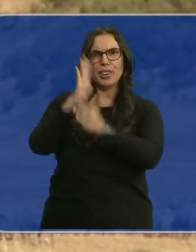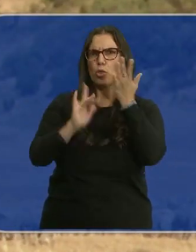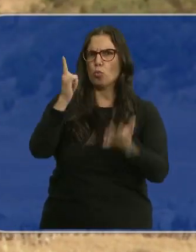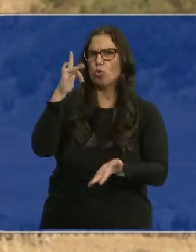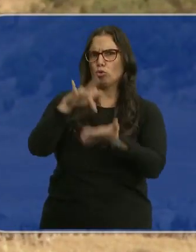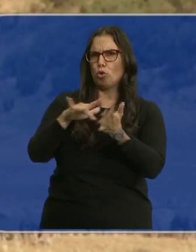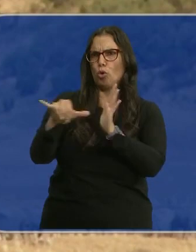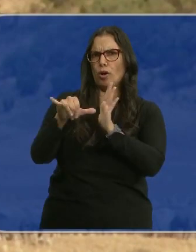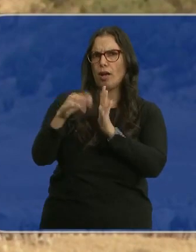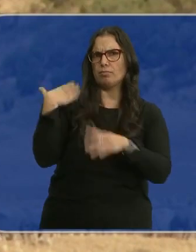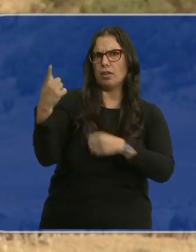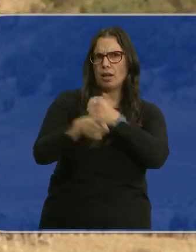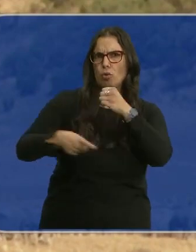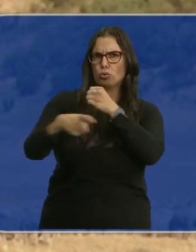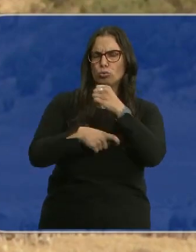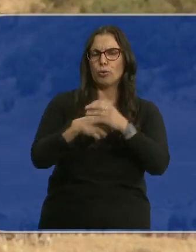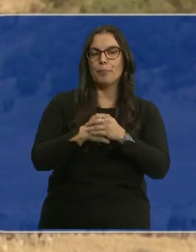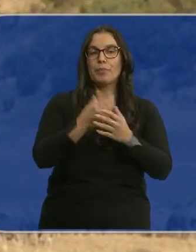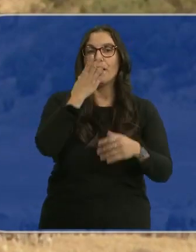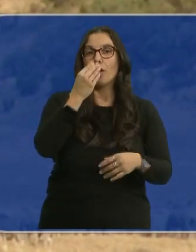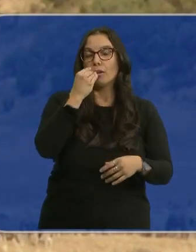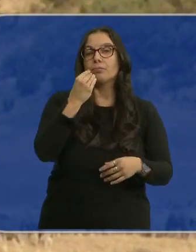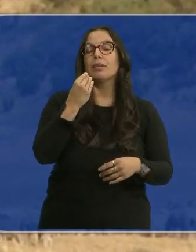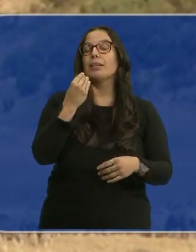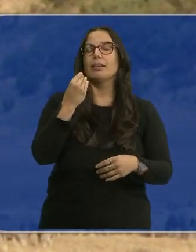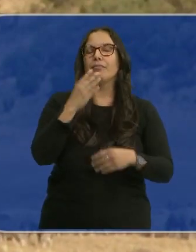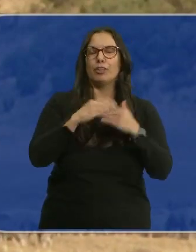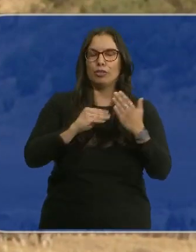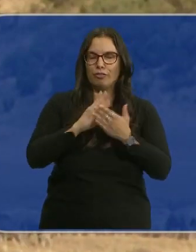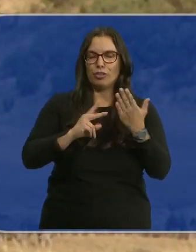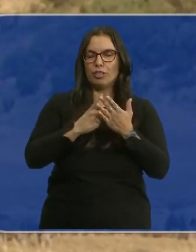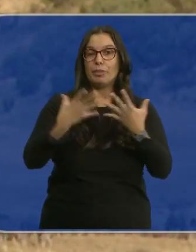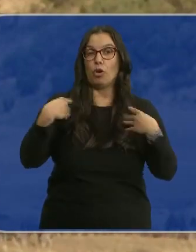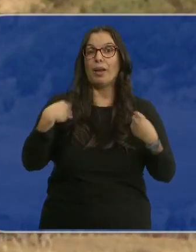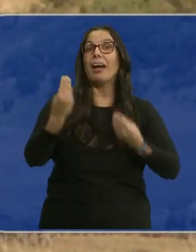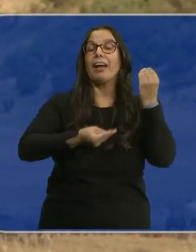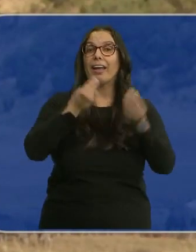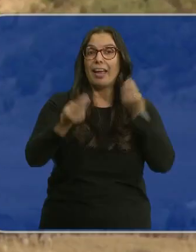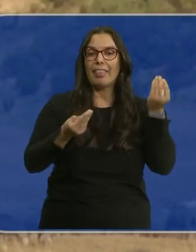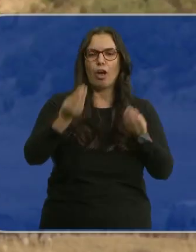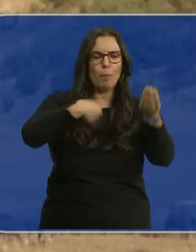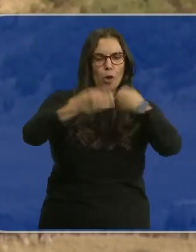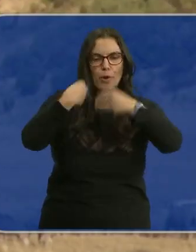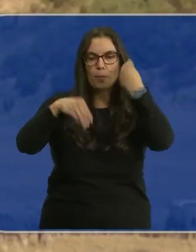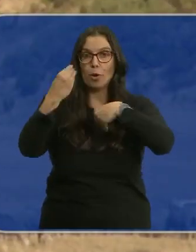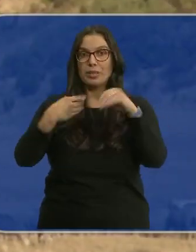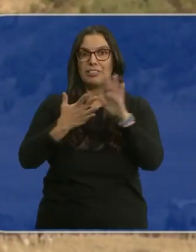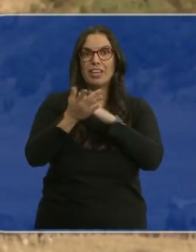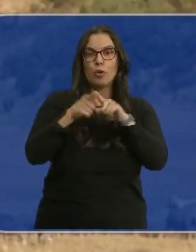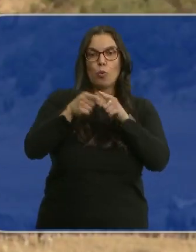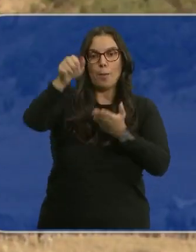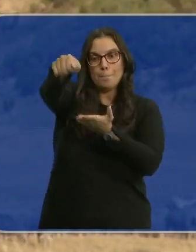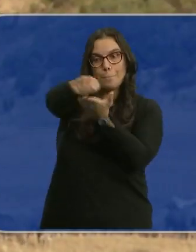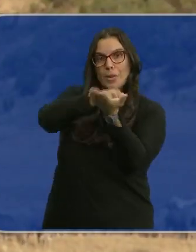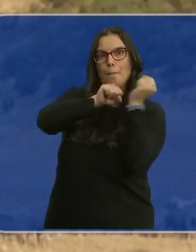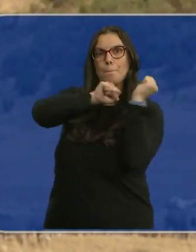incendios de este pasado mes de agosto. Ellas se encargan de desbrozar de forma natural el monte, creando un cinturón de seguridad que ayuda a proteger